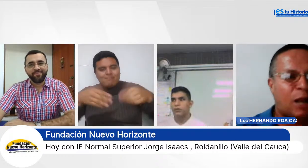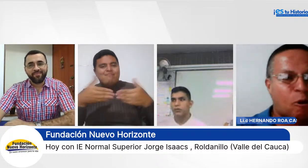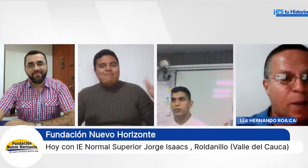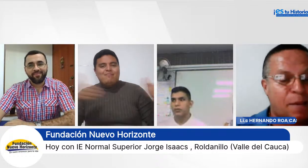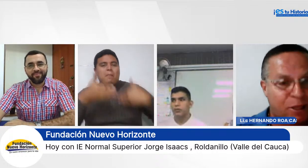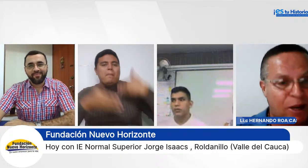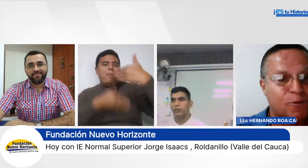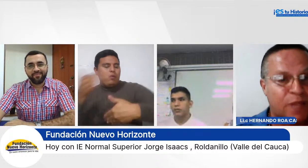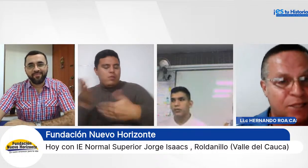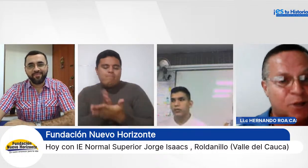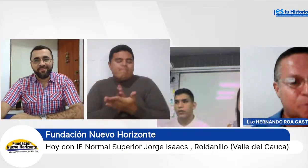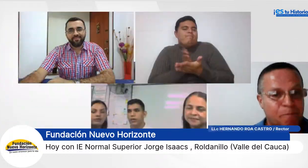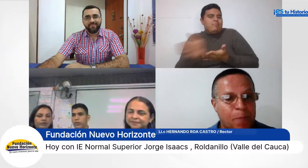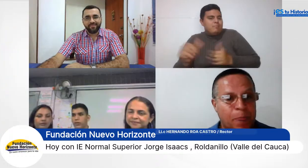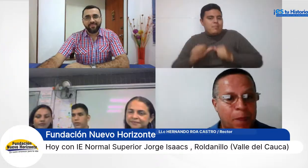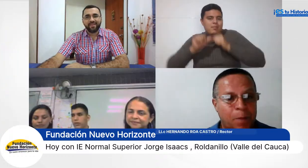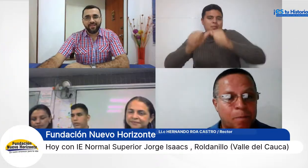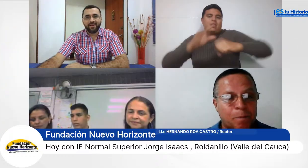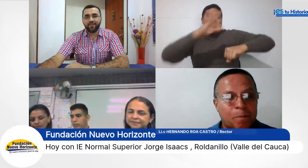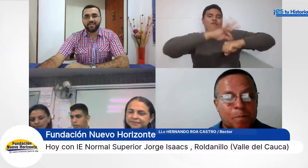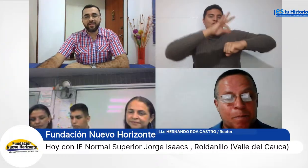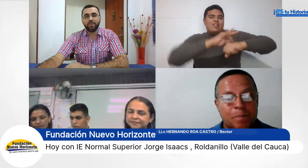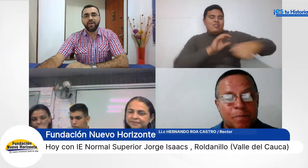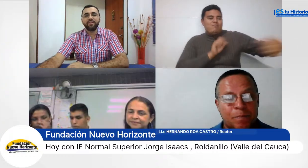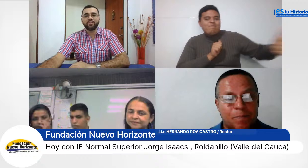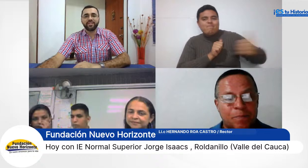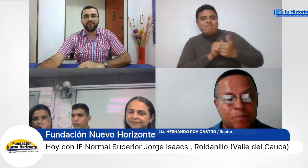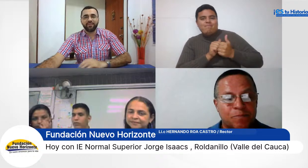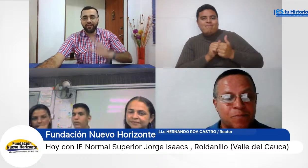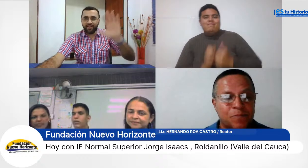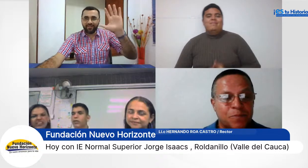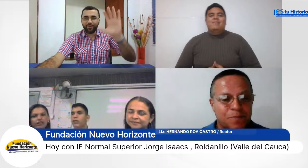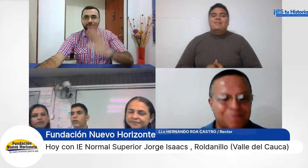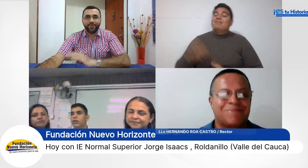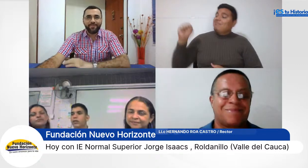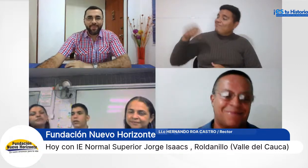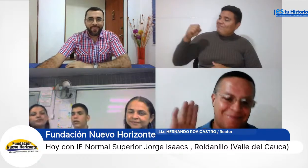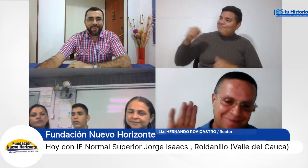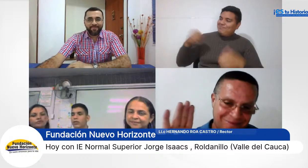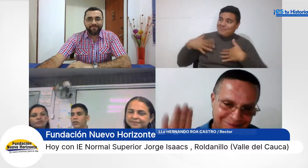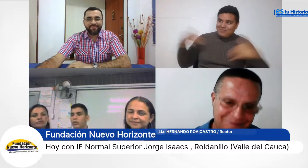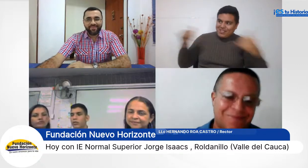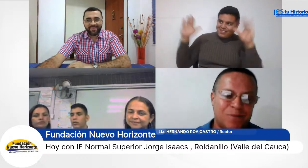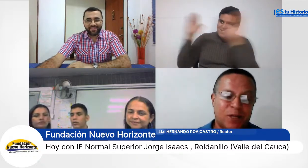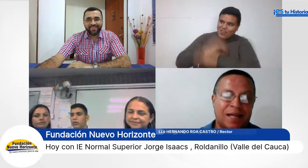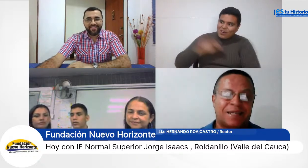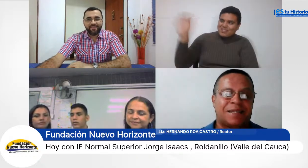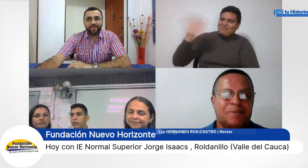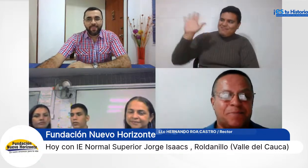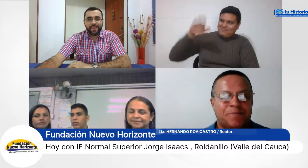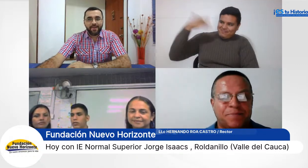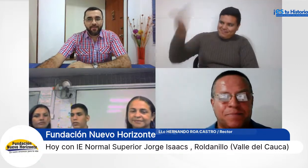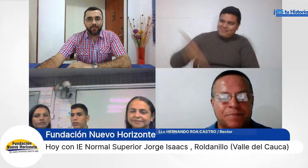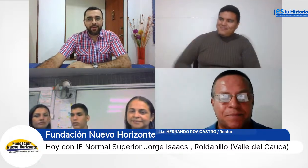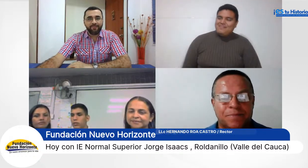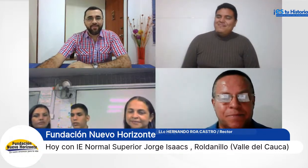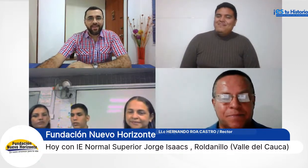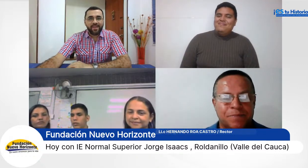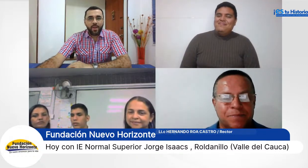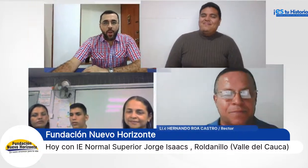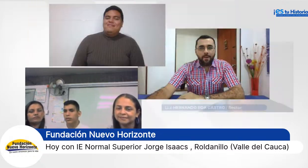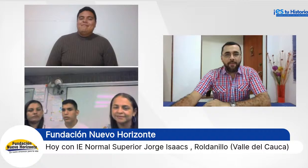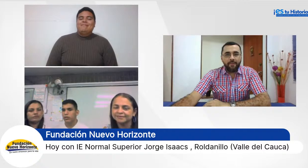importantes y con el acompañamiento de la Fundación. Claro que sí. Muy buenas noches, rector. Hasta pronto. Muchas gracias. Muy